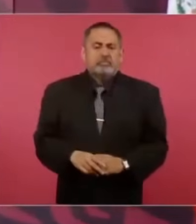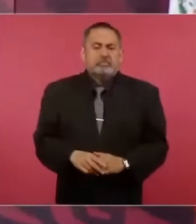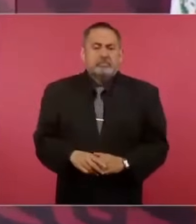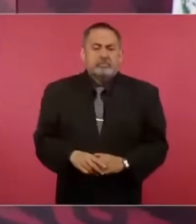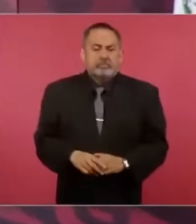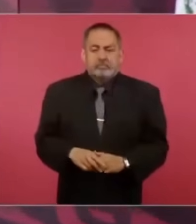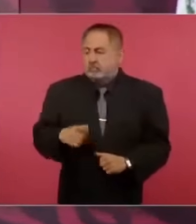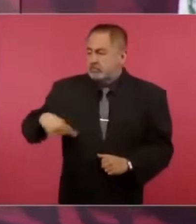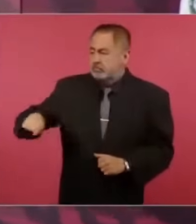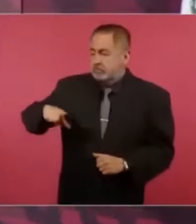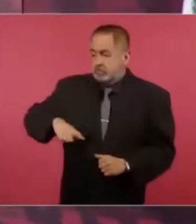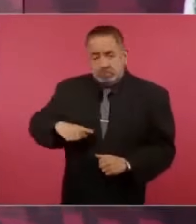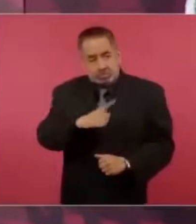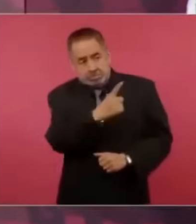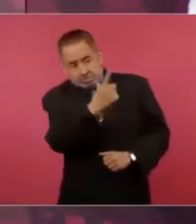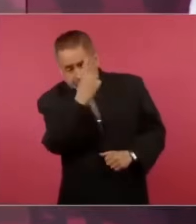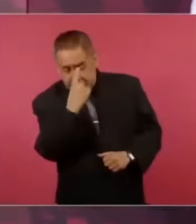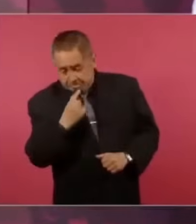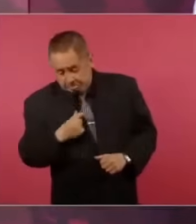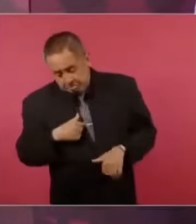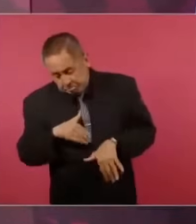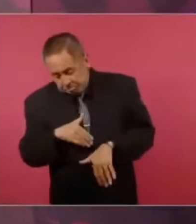o a su gobierno.